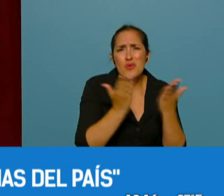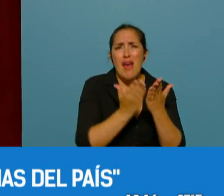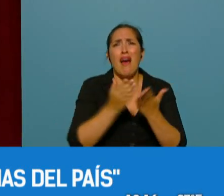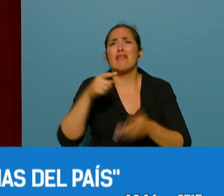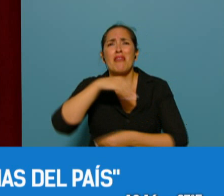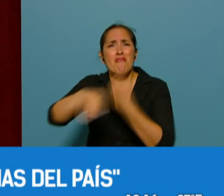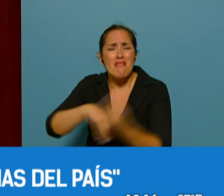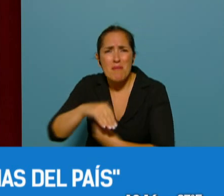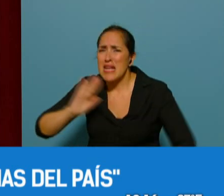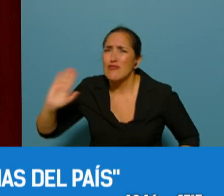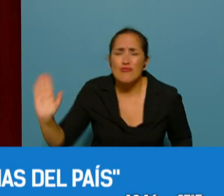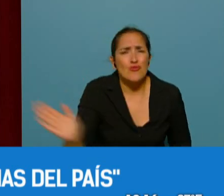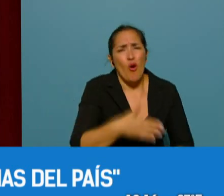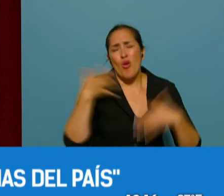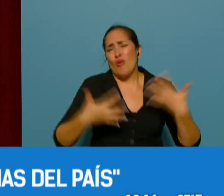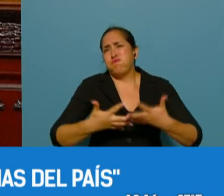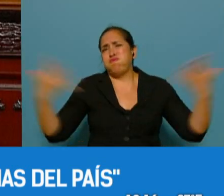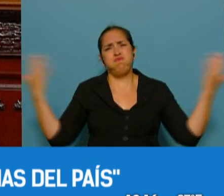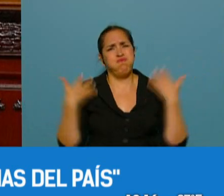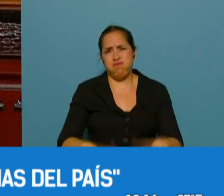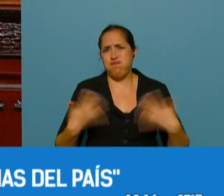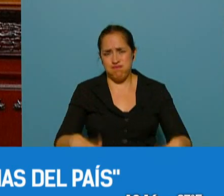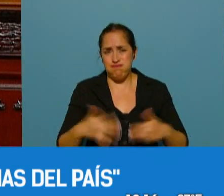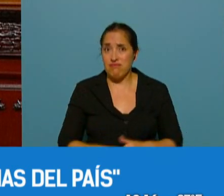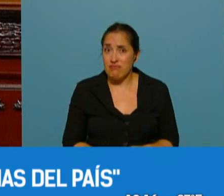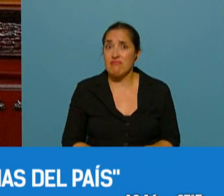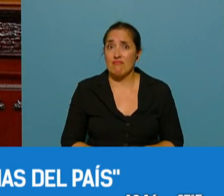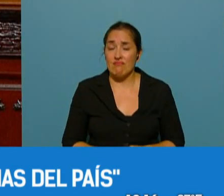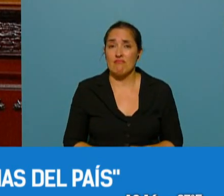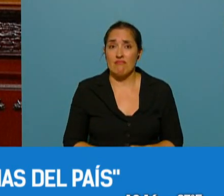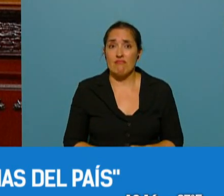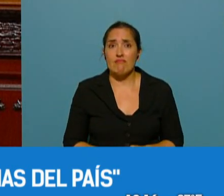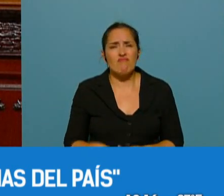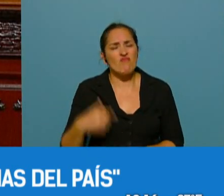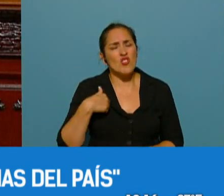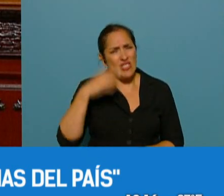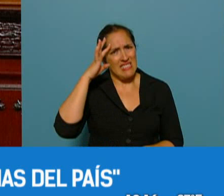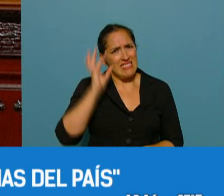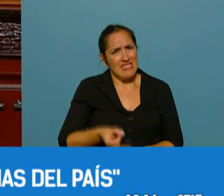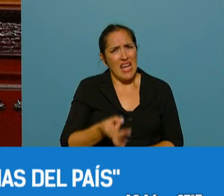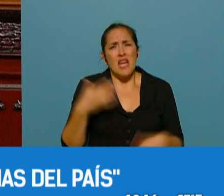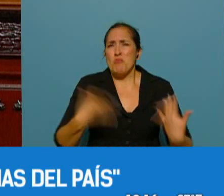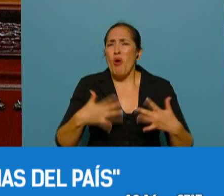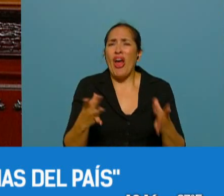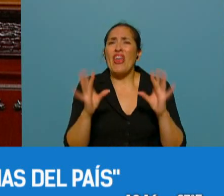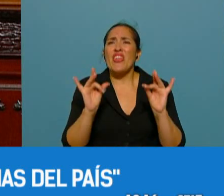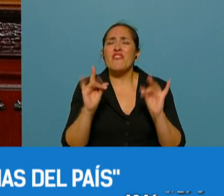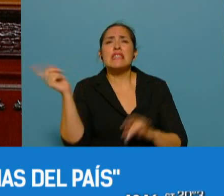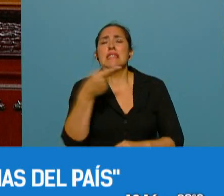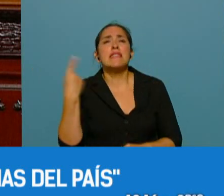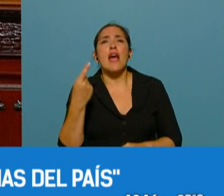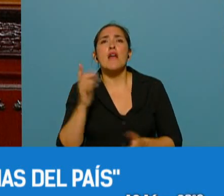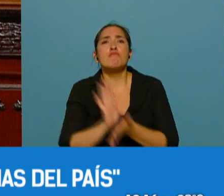dedicación de las familias fue inmenso. Sé muy bien que puede resultar difícil valorar aquello que